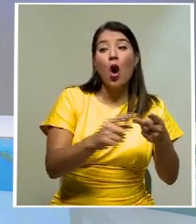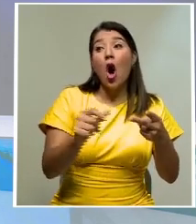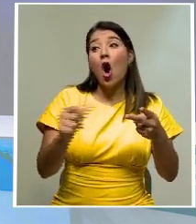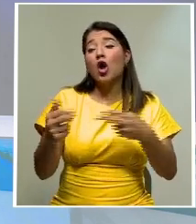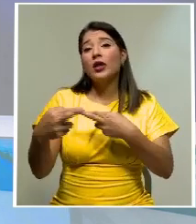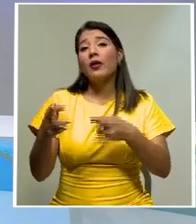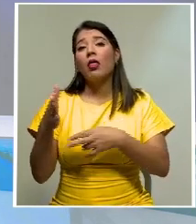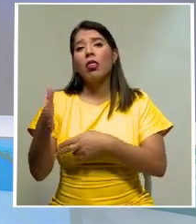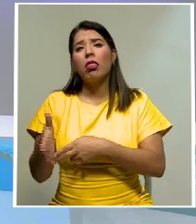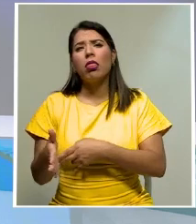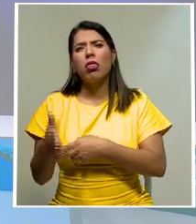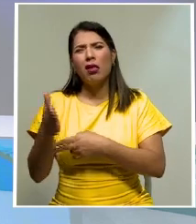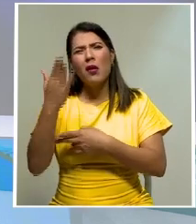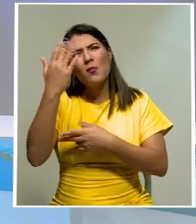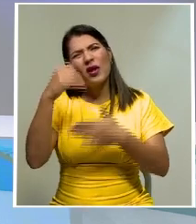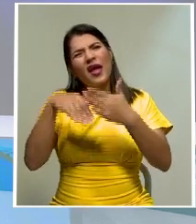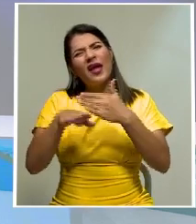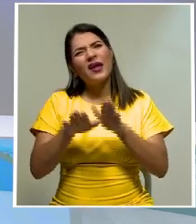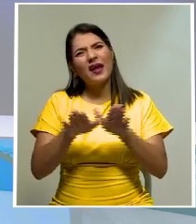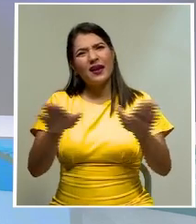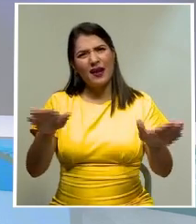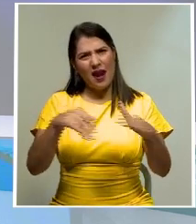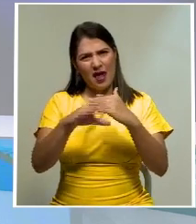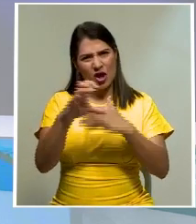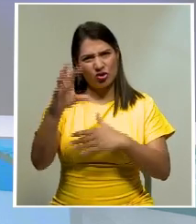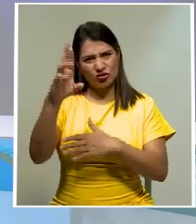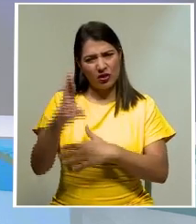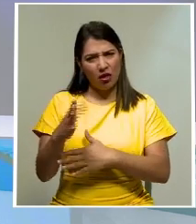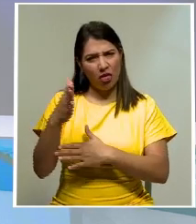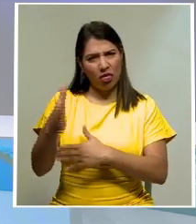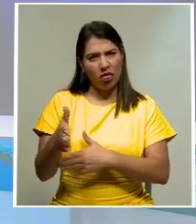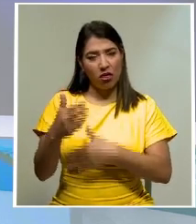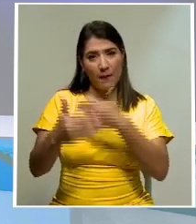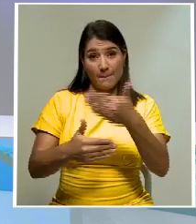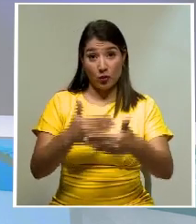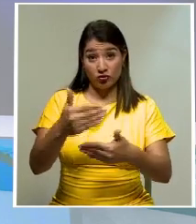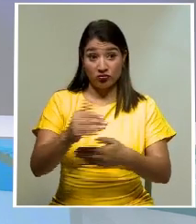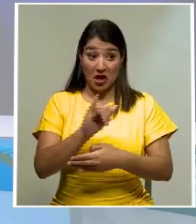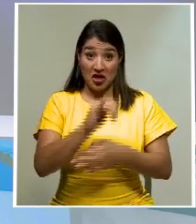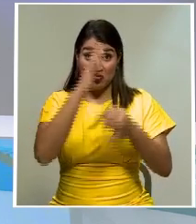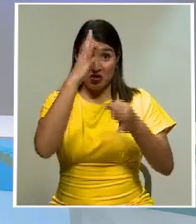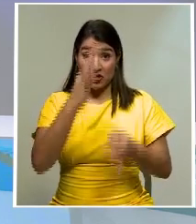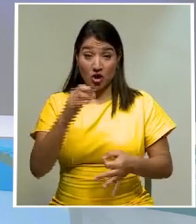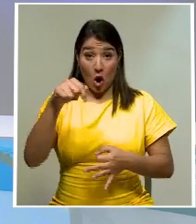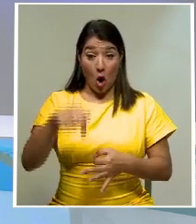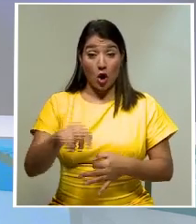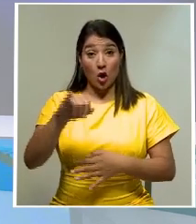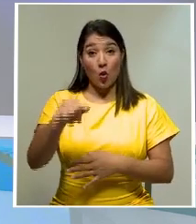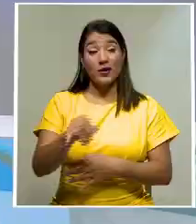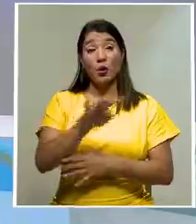tan lenta y cuestionada. Así lo decidieron 44 diputados este jueves en el Congreso.